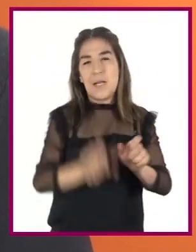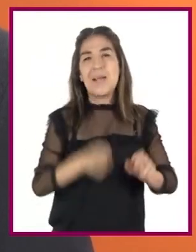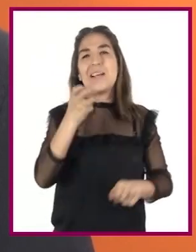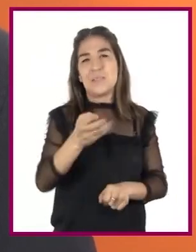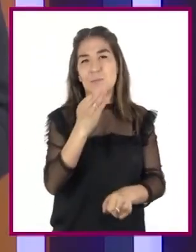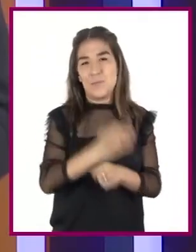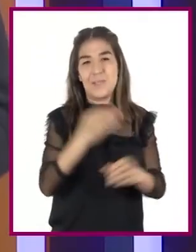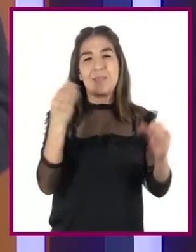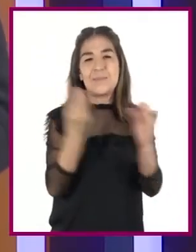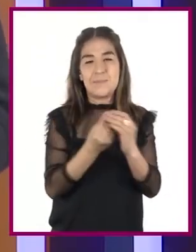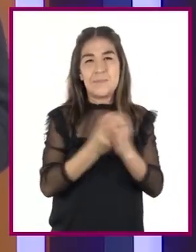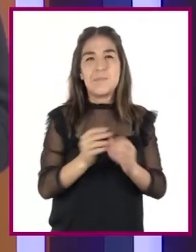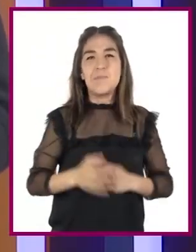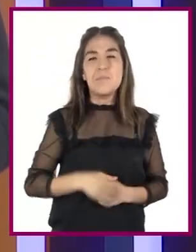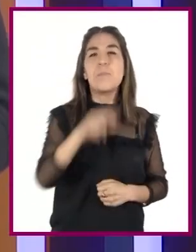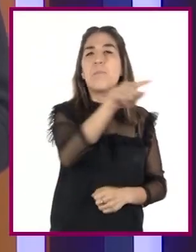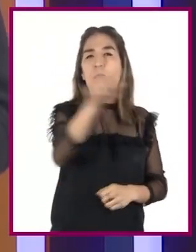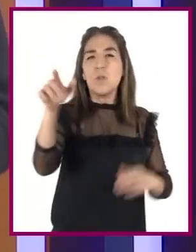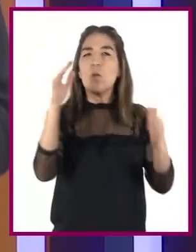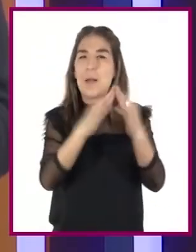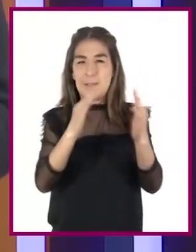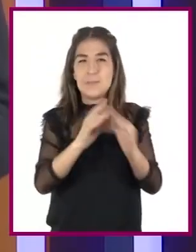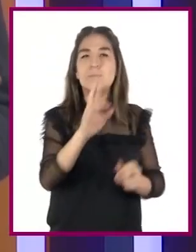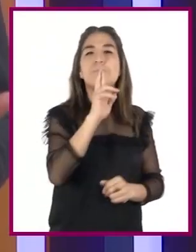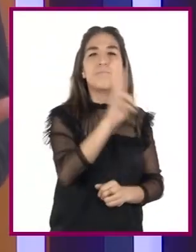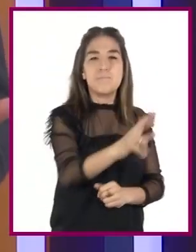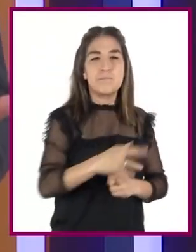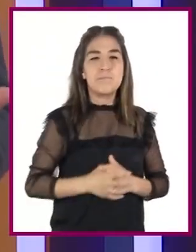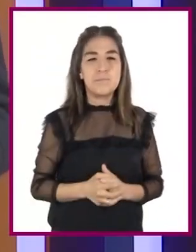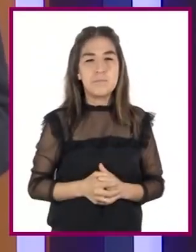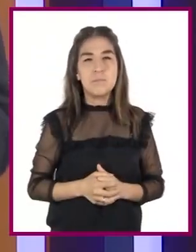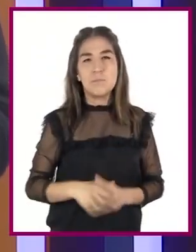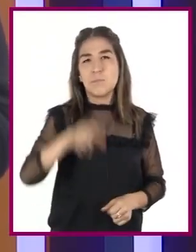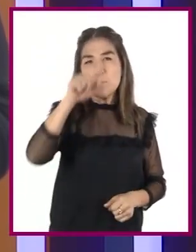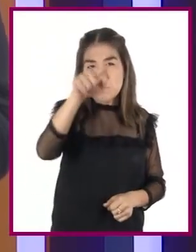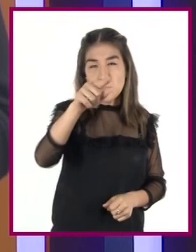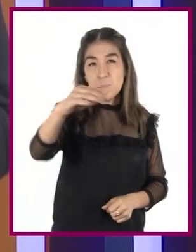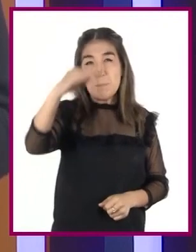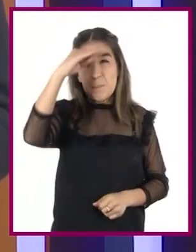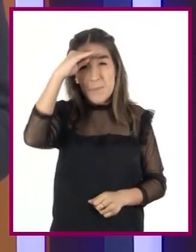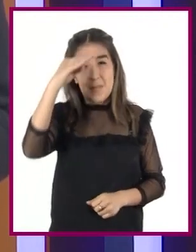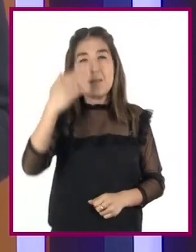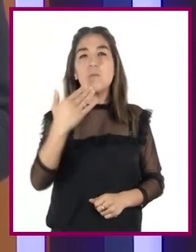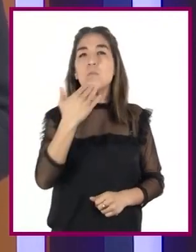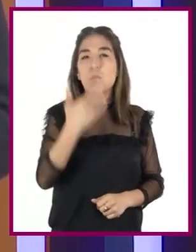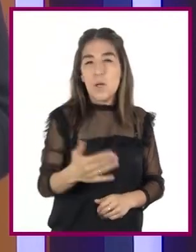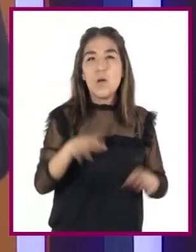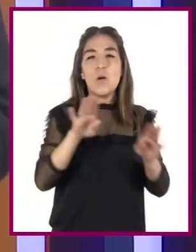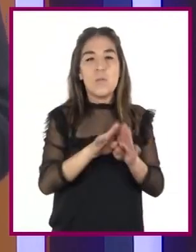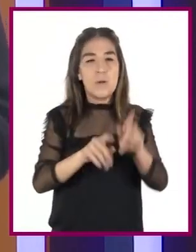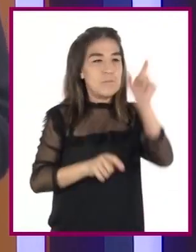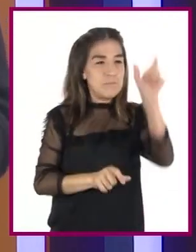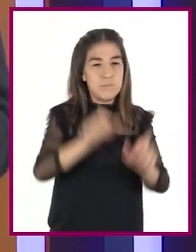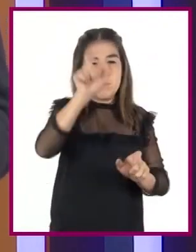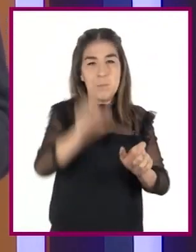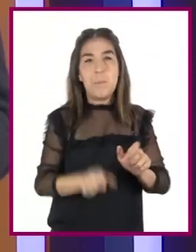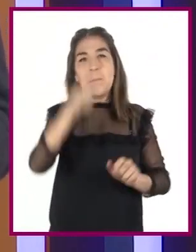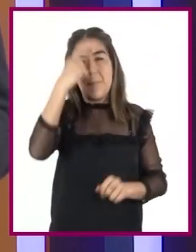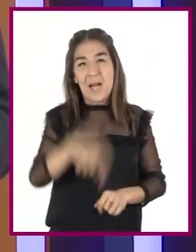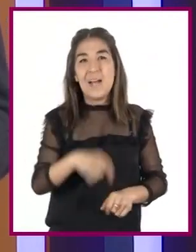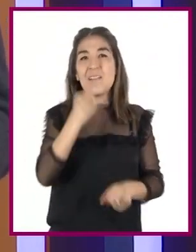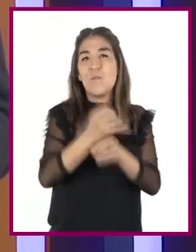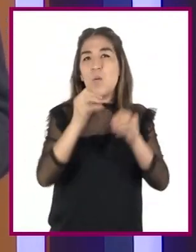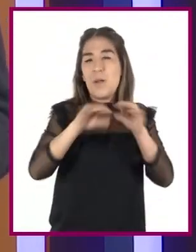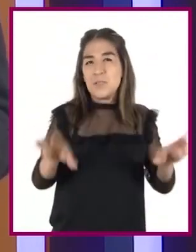sesión. Allá en su casa, contesten. ¿Piensan que sea conveniente hacer intervalos para un conjunto de 6